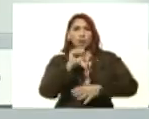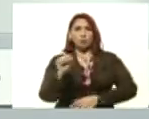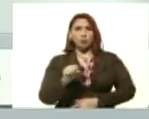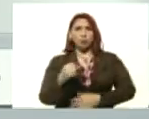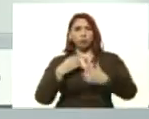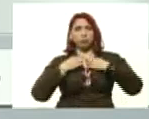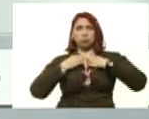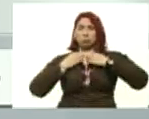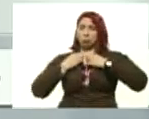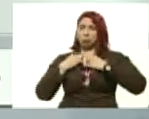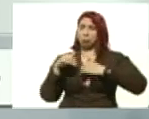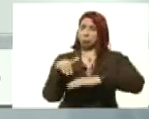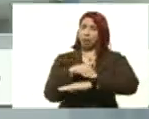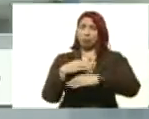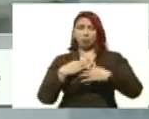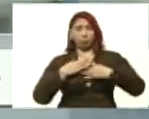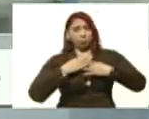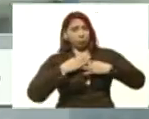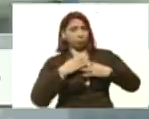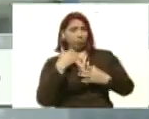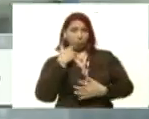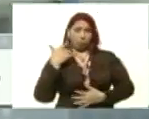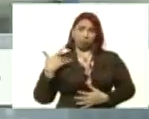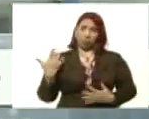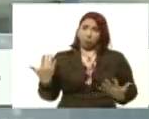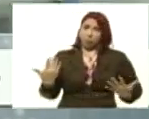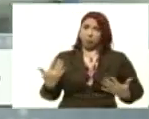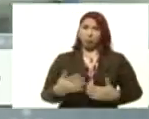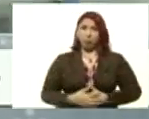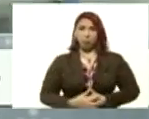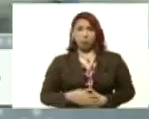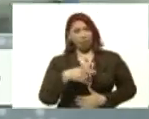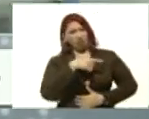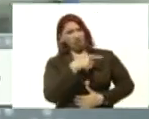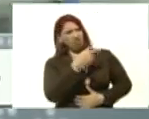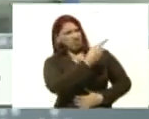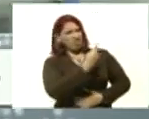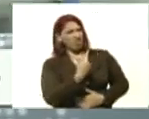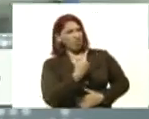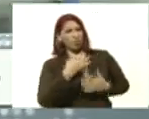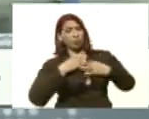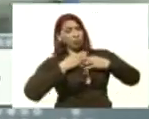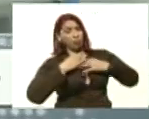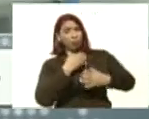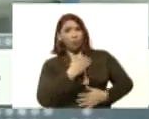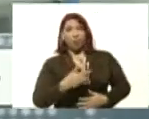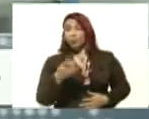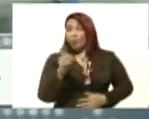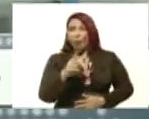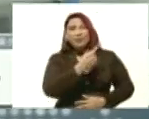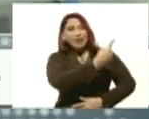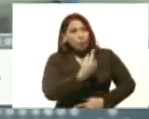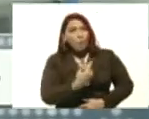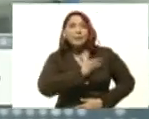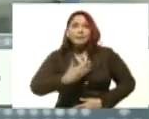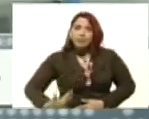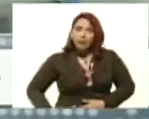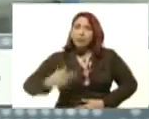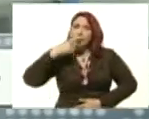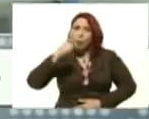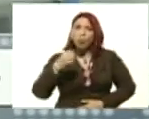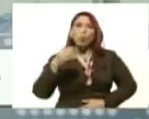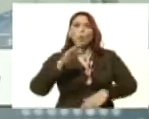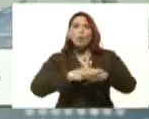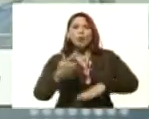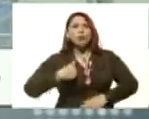calle. ¿Ah? Ahí llegó el guapetón Maduro. No vale, llega el presidente Maduro, porque represento a los